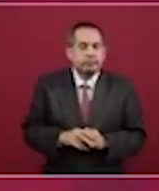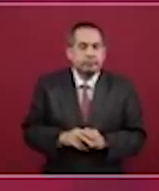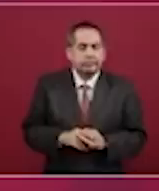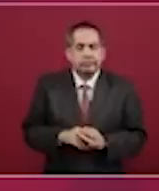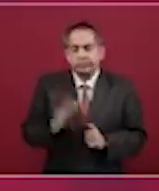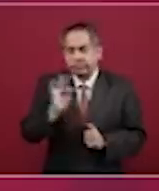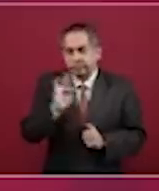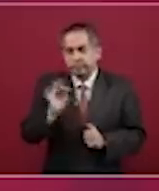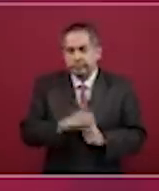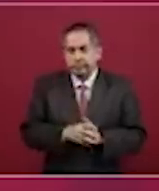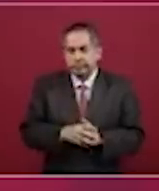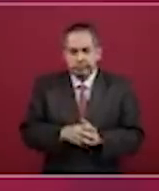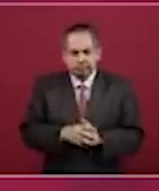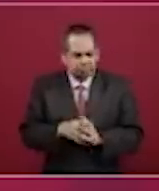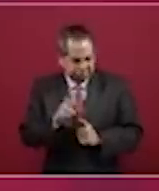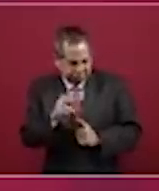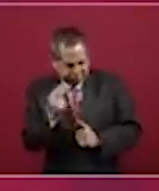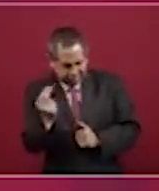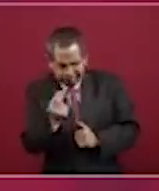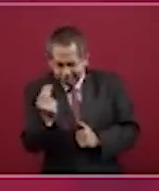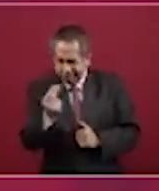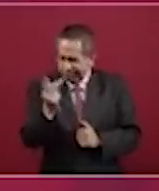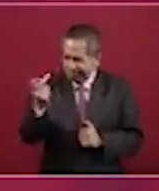que si era necesario